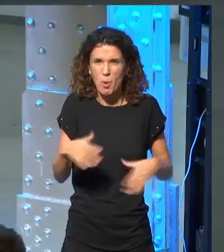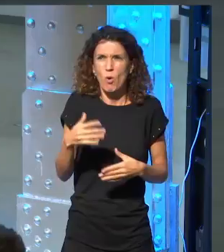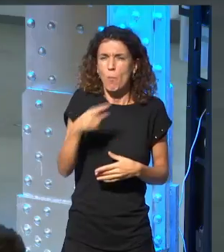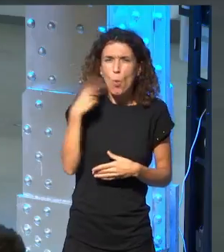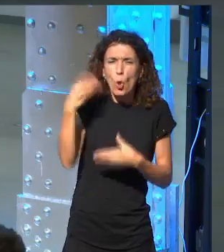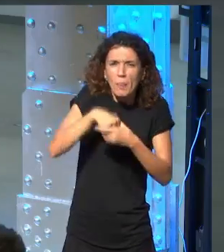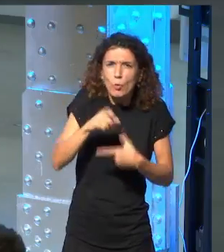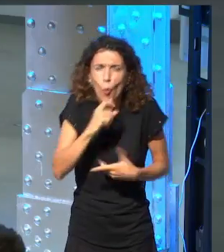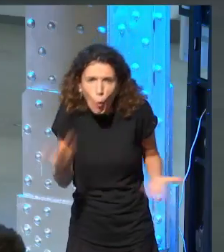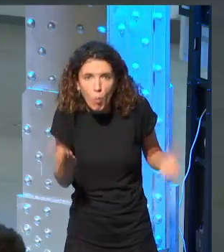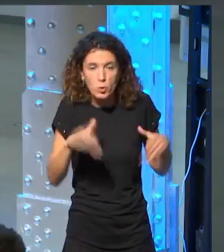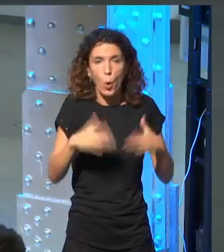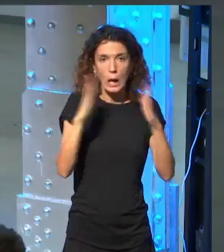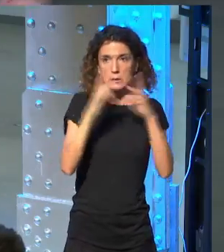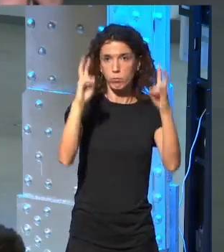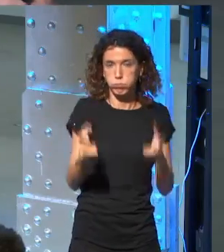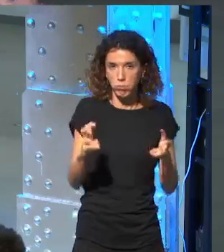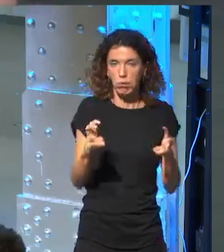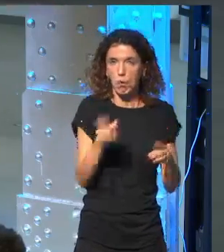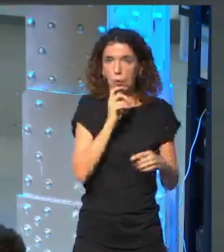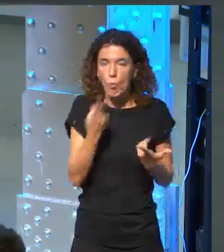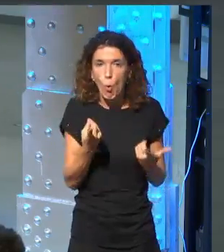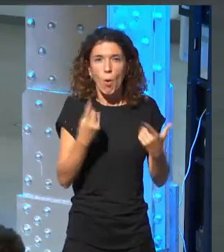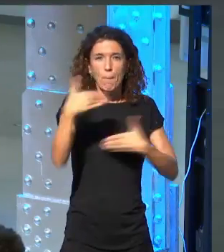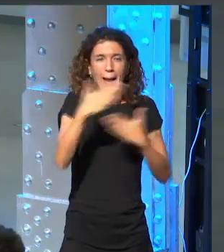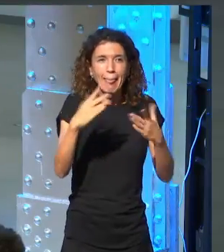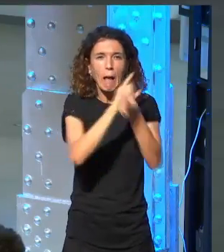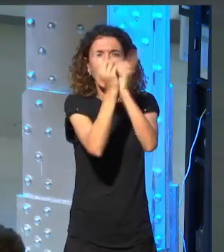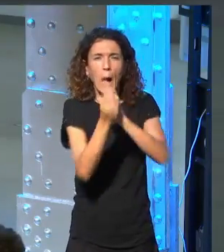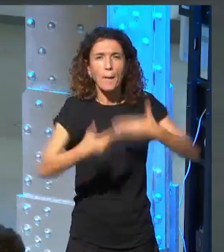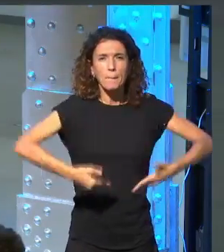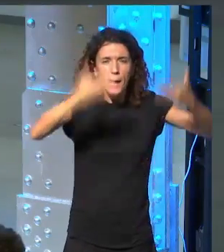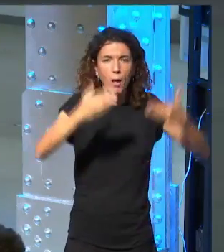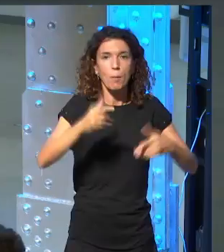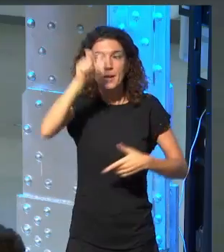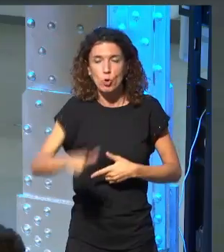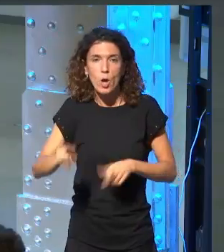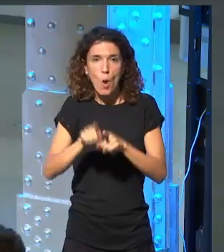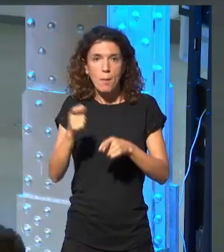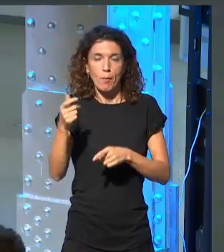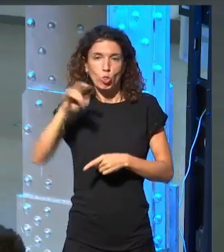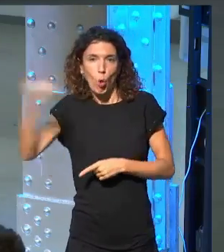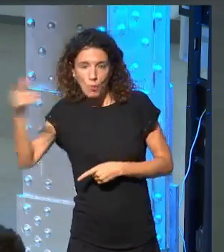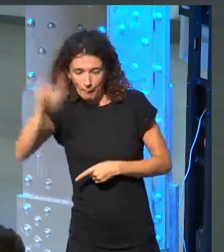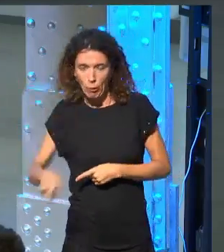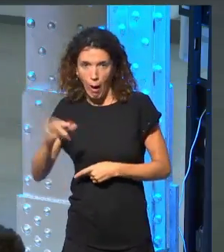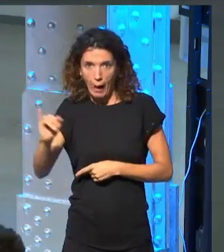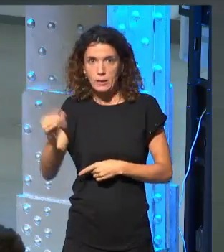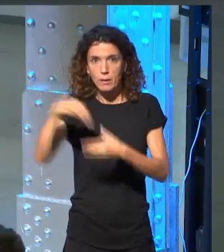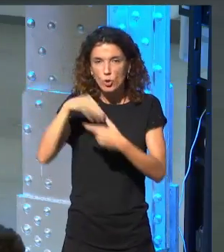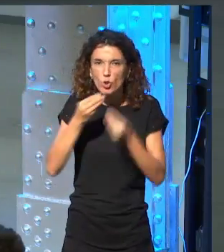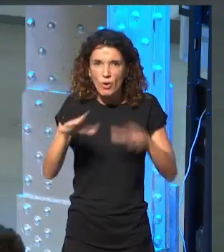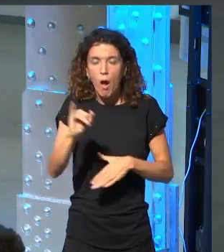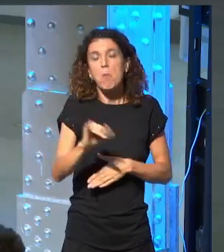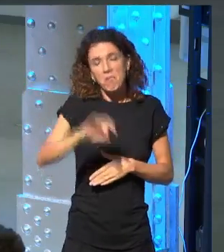bollo? Cuando estoy ya encerrado en una casa que está cambiando las paredes de forma, tengo un doble que está detrás de mí. Entonces dije, bueno, pues aquí. De hecho, eso se me